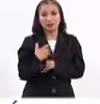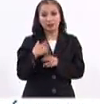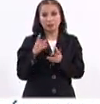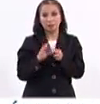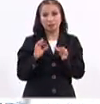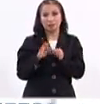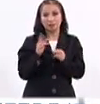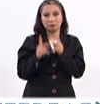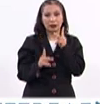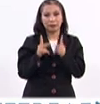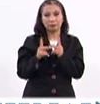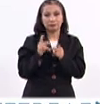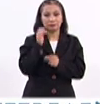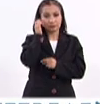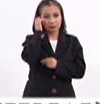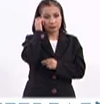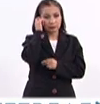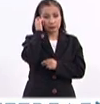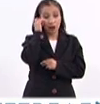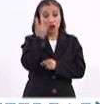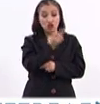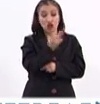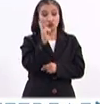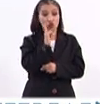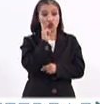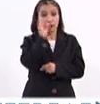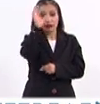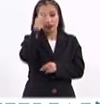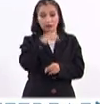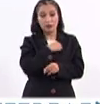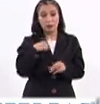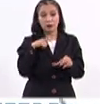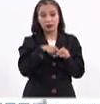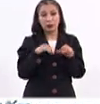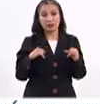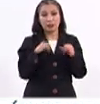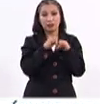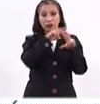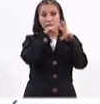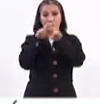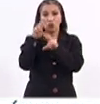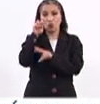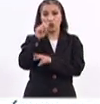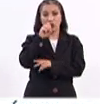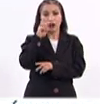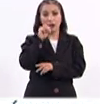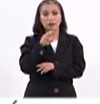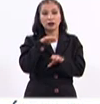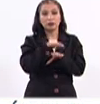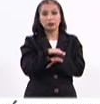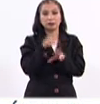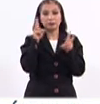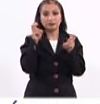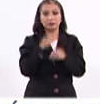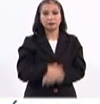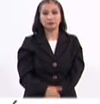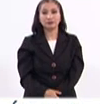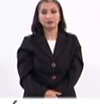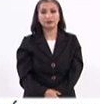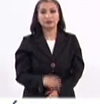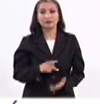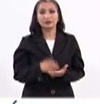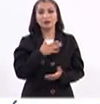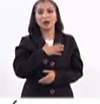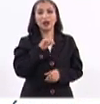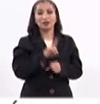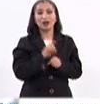con ellas, dos científicas, miembro del Instituto de Astronomía de la UNAM, sobre el proyecto.